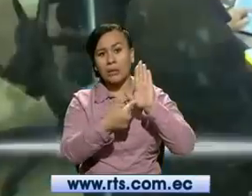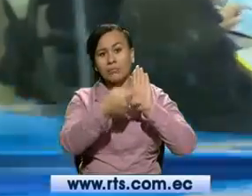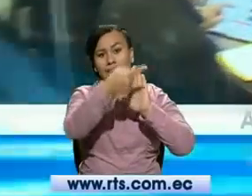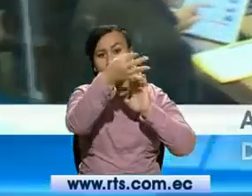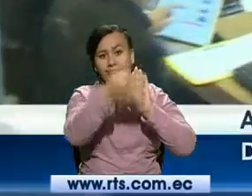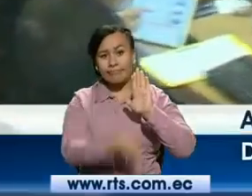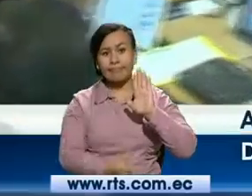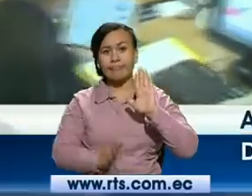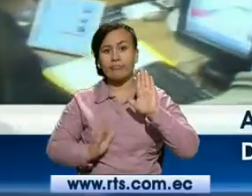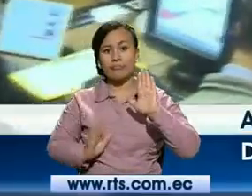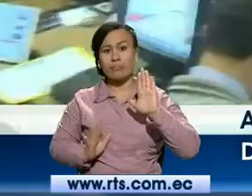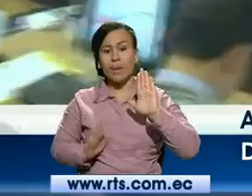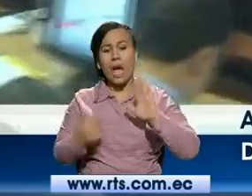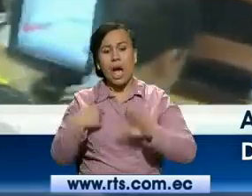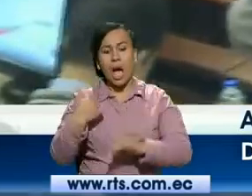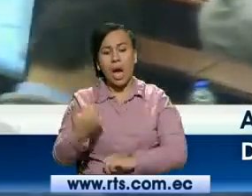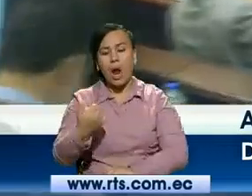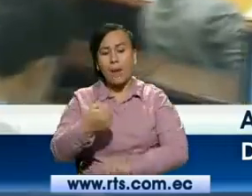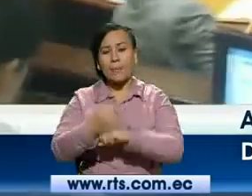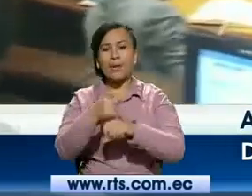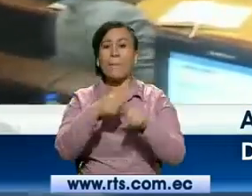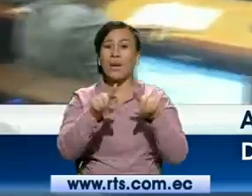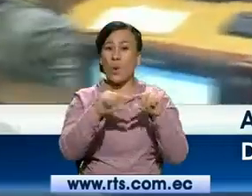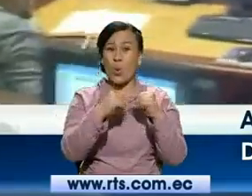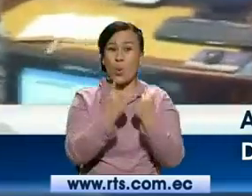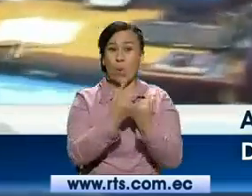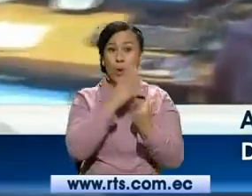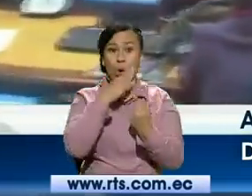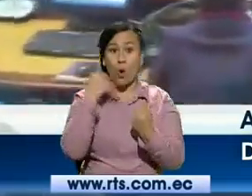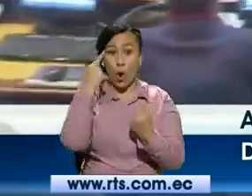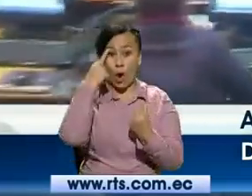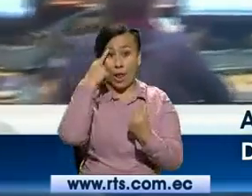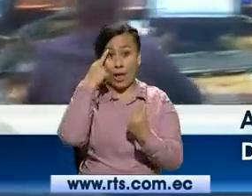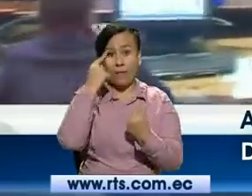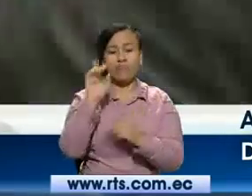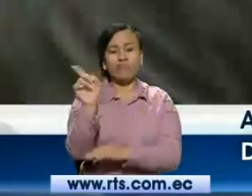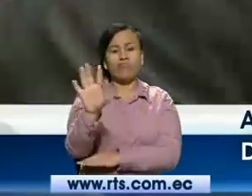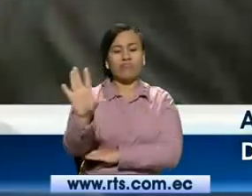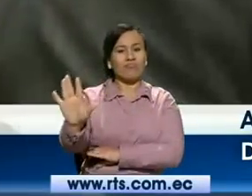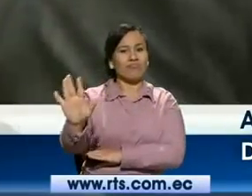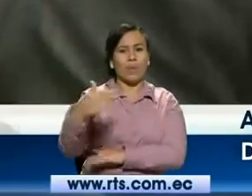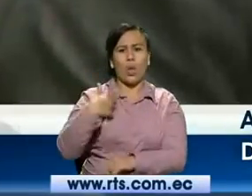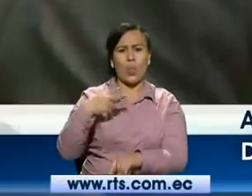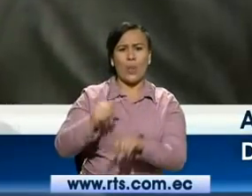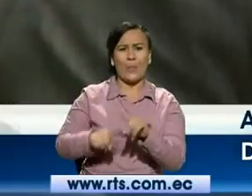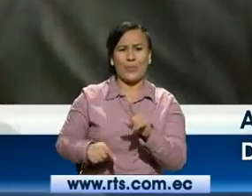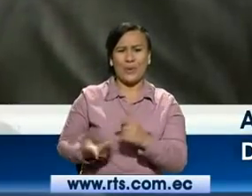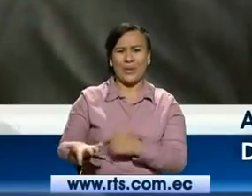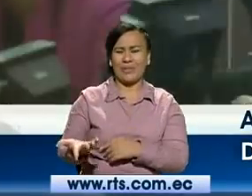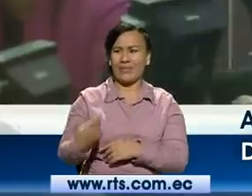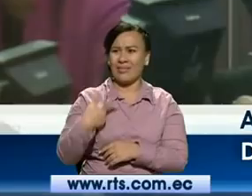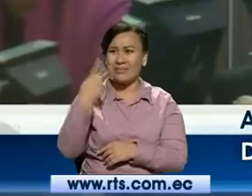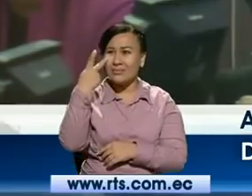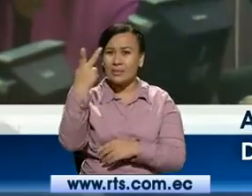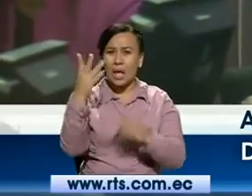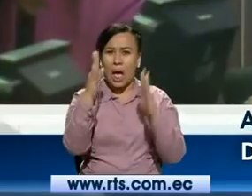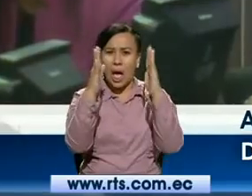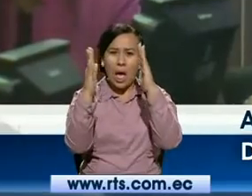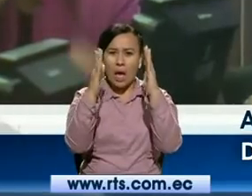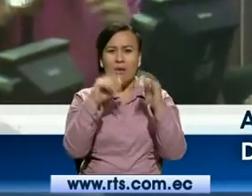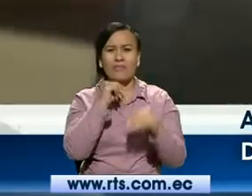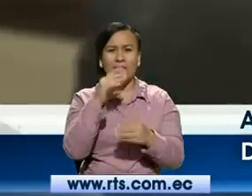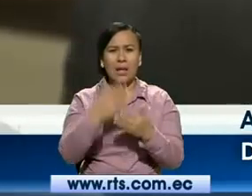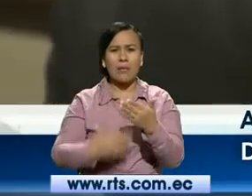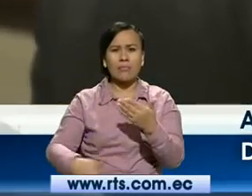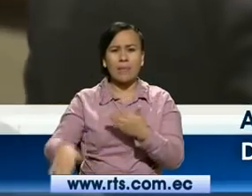legitimidad. Aunque desde el lado correísta había críticas, decían que no se podía respaldar a un consejo que claramente se está extralimitando en